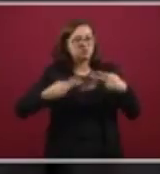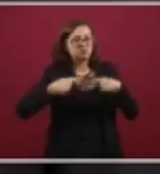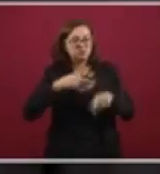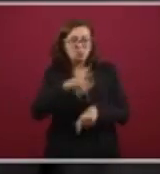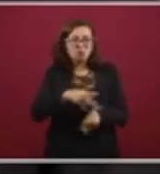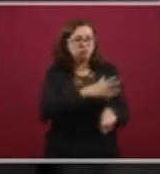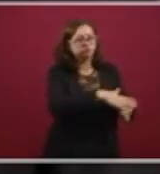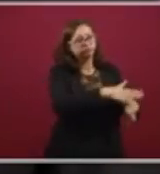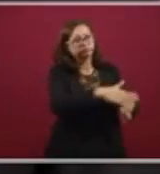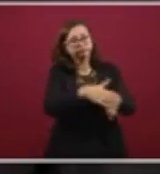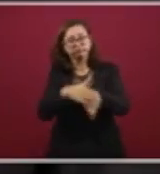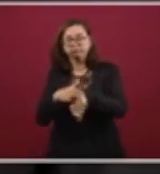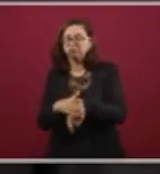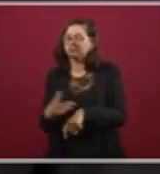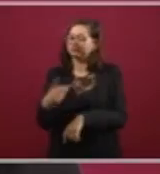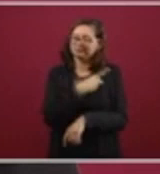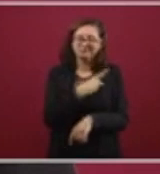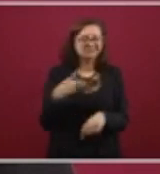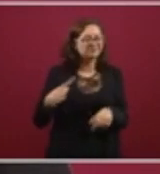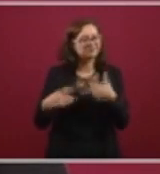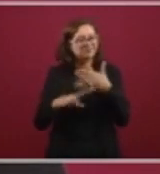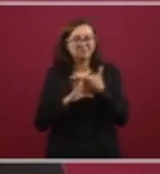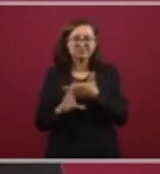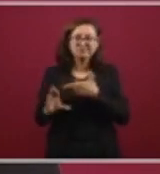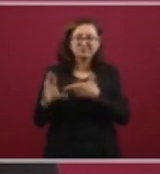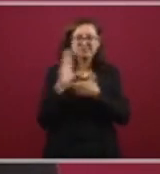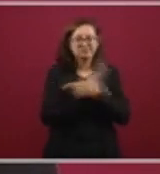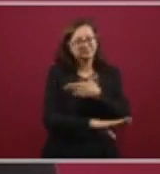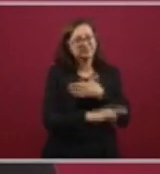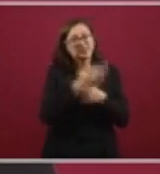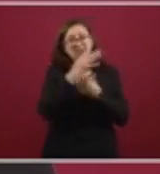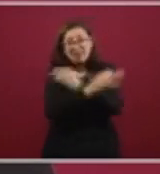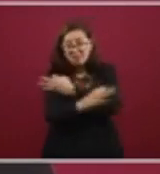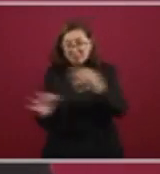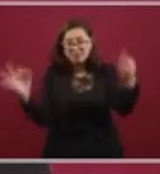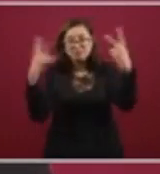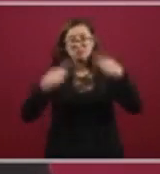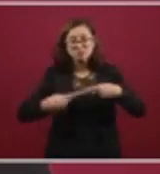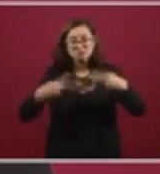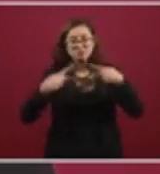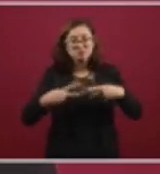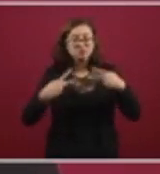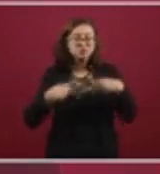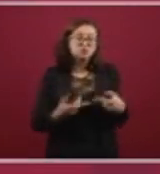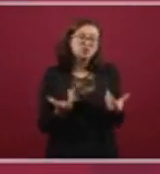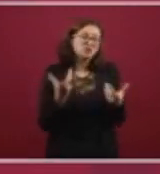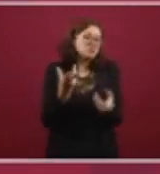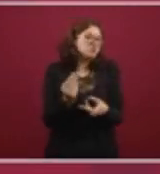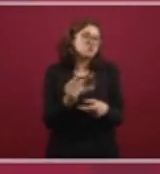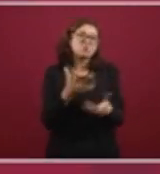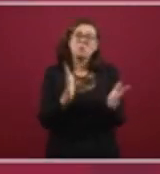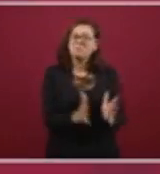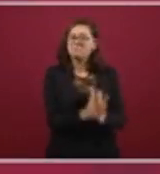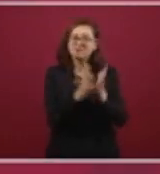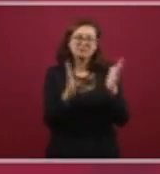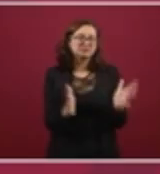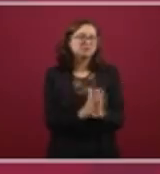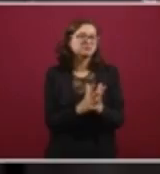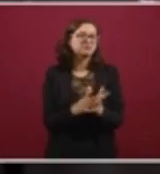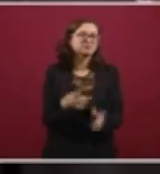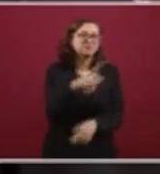gente a que no participe como escudo protector